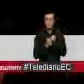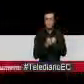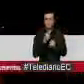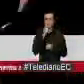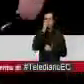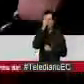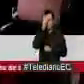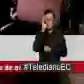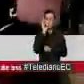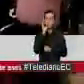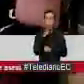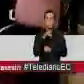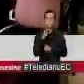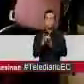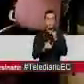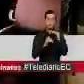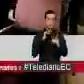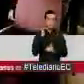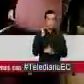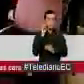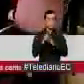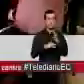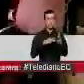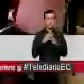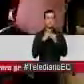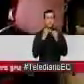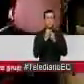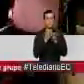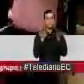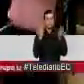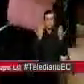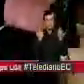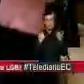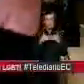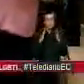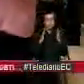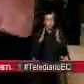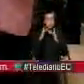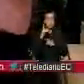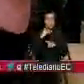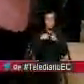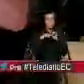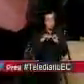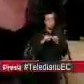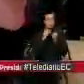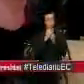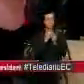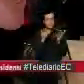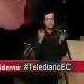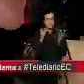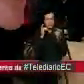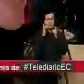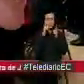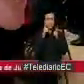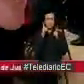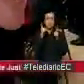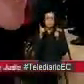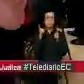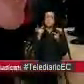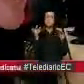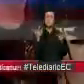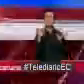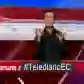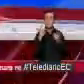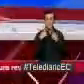frutas y hortalizas al máximo nivel mundial. Con esta información nosotros vamos a estar, regresar contigo a los estudios, Carla, nosotros pendientes